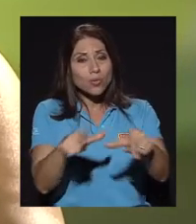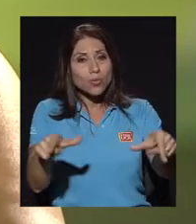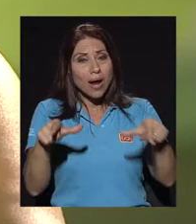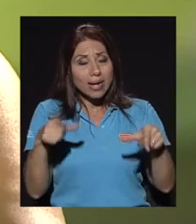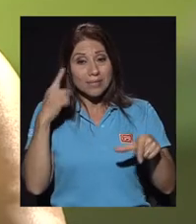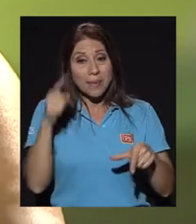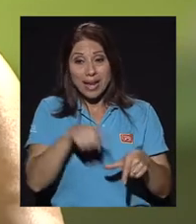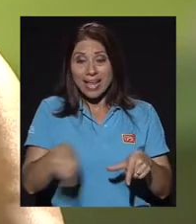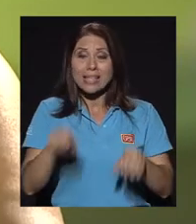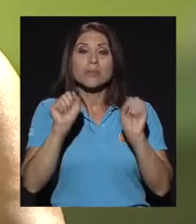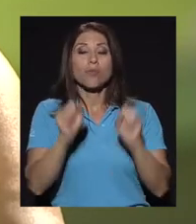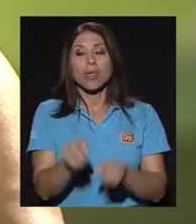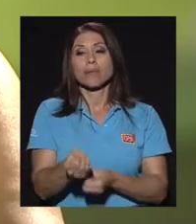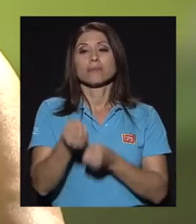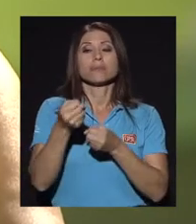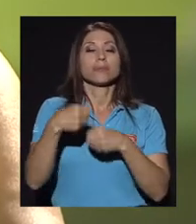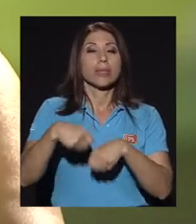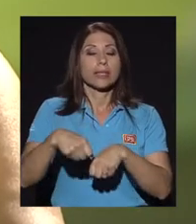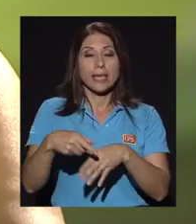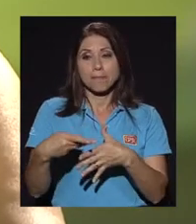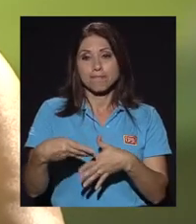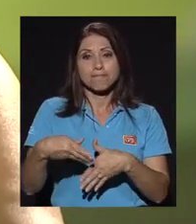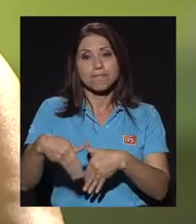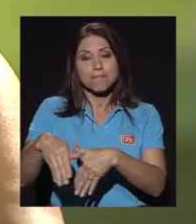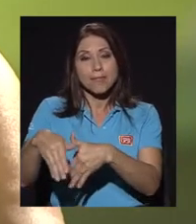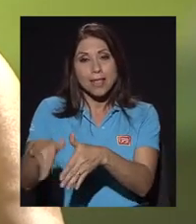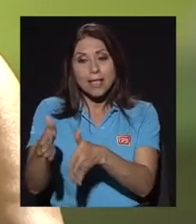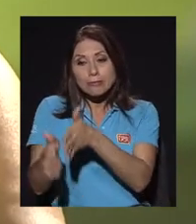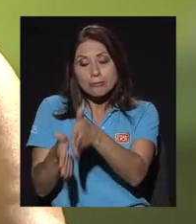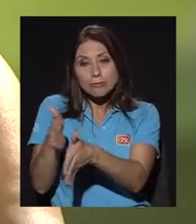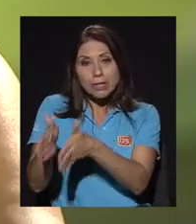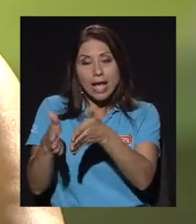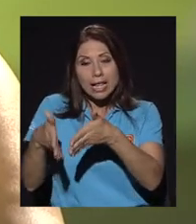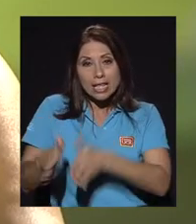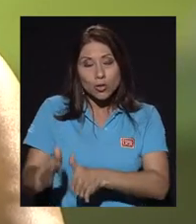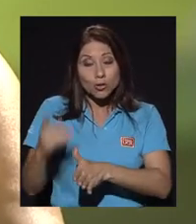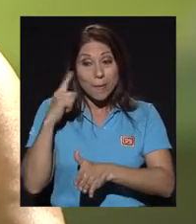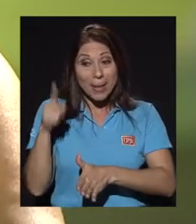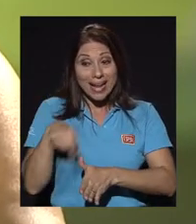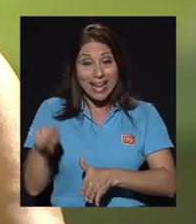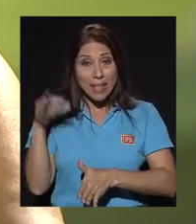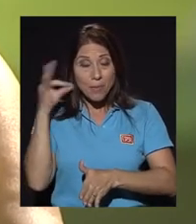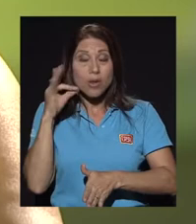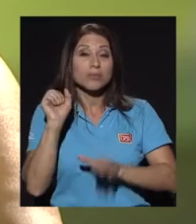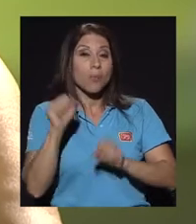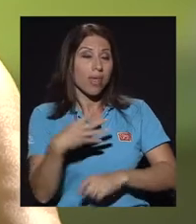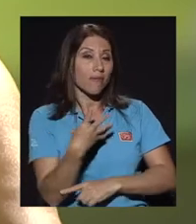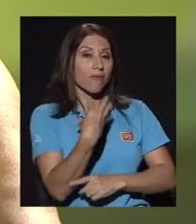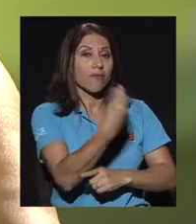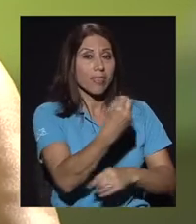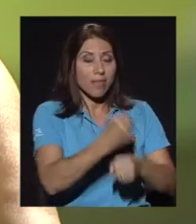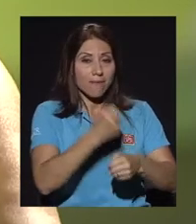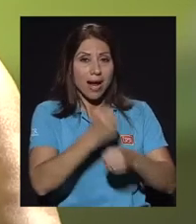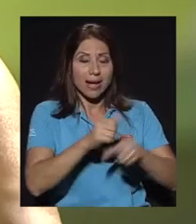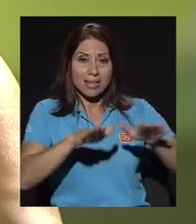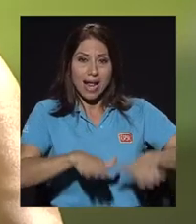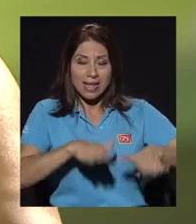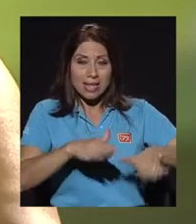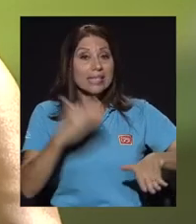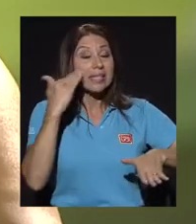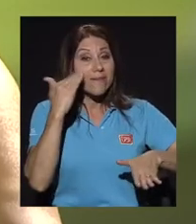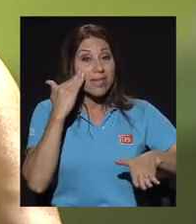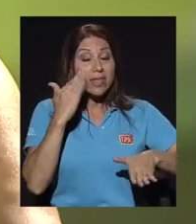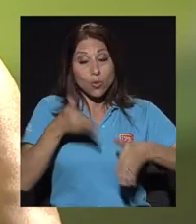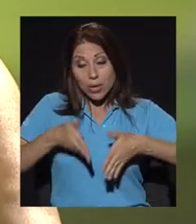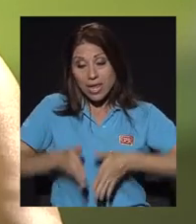puedan llevar a sus hijos y para que ellas puedan ir a trabajar tranquilas, pensando que tienen un lugar seguro